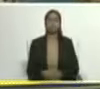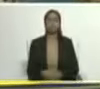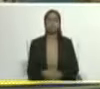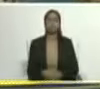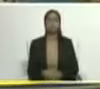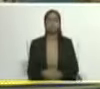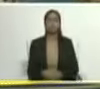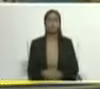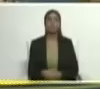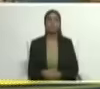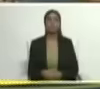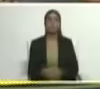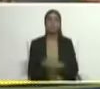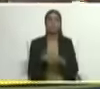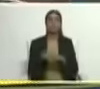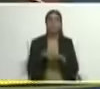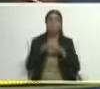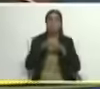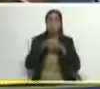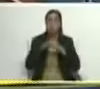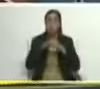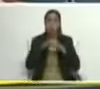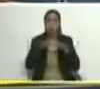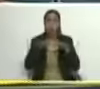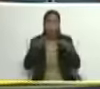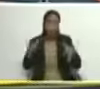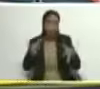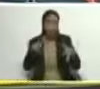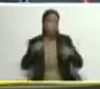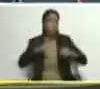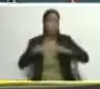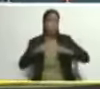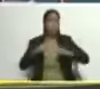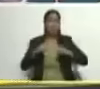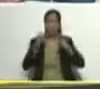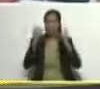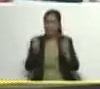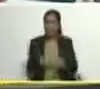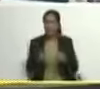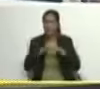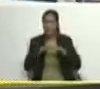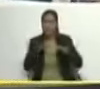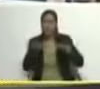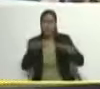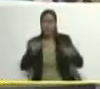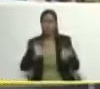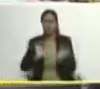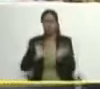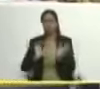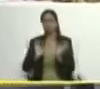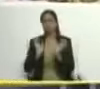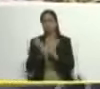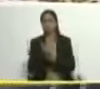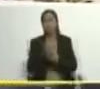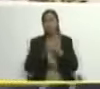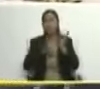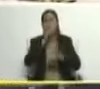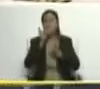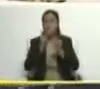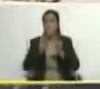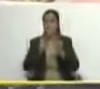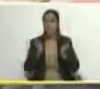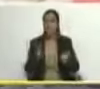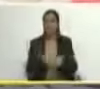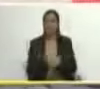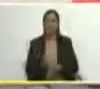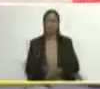Hay un movimiento acelerado en la geopolítica, en el poder mundial. Y